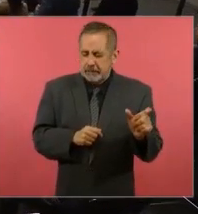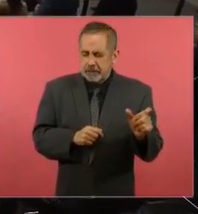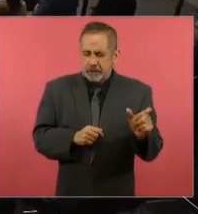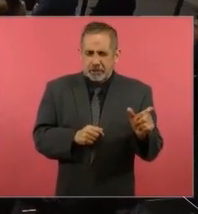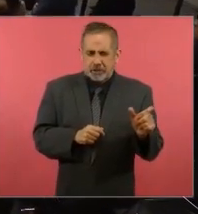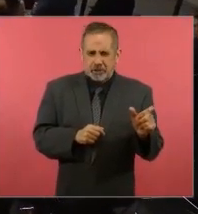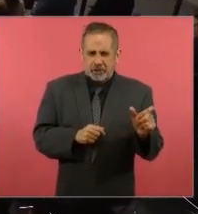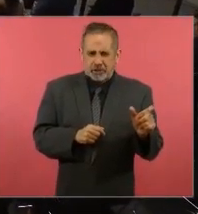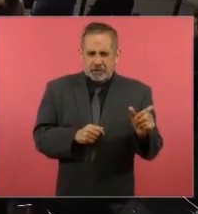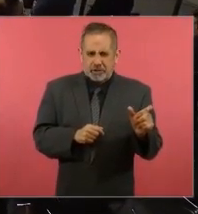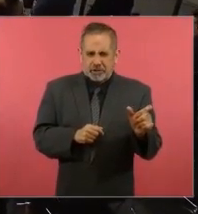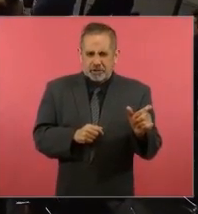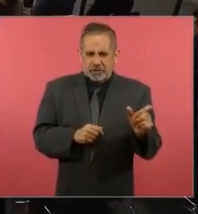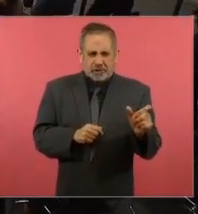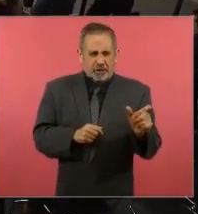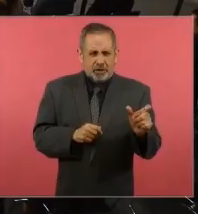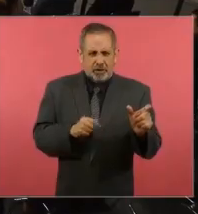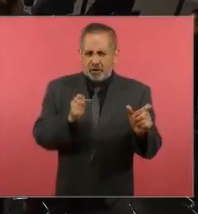sororidad.